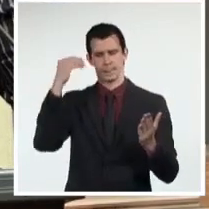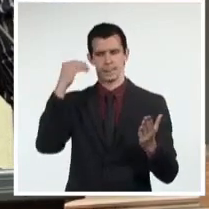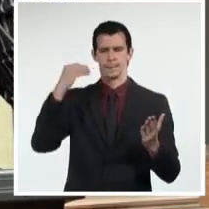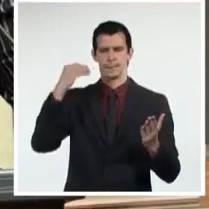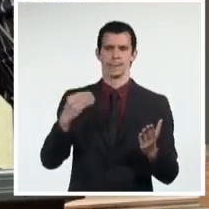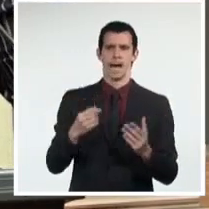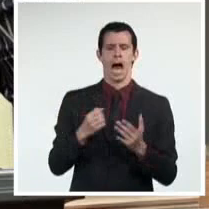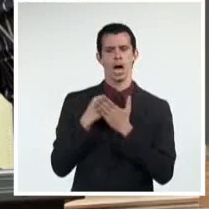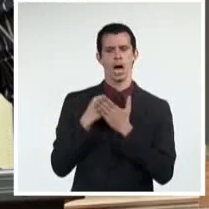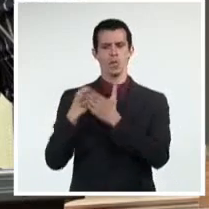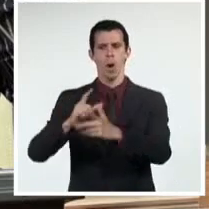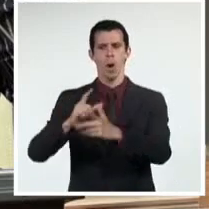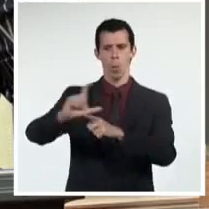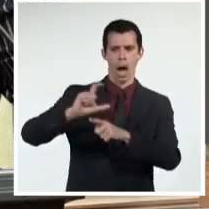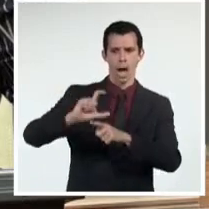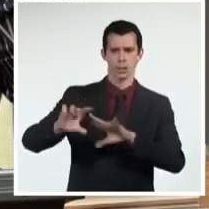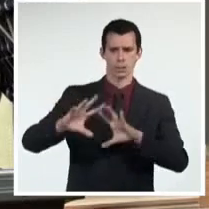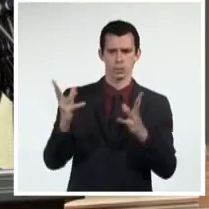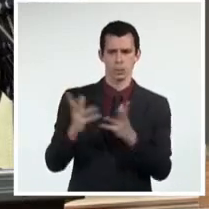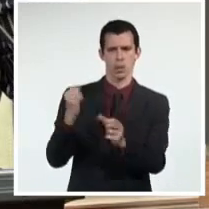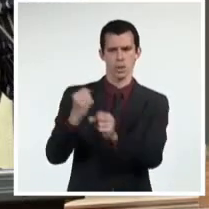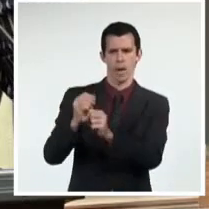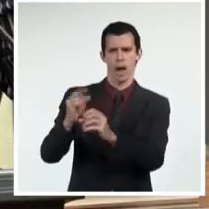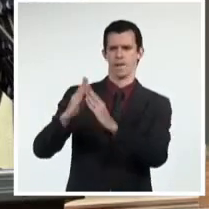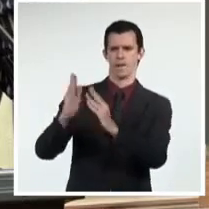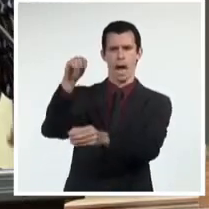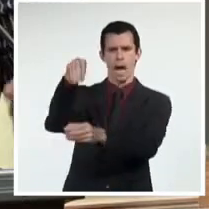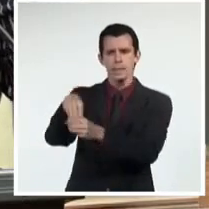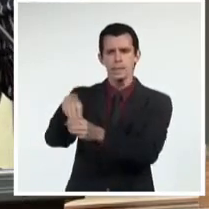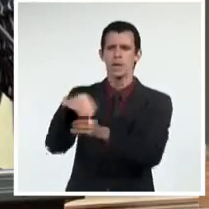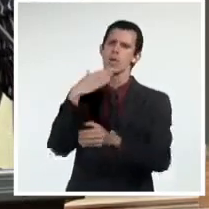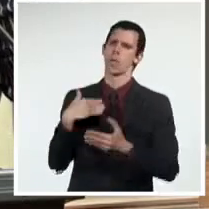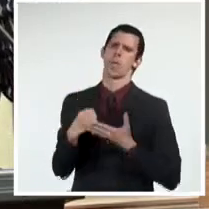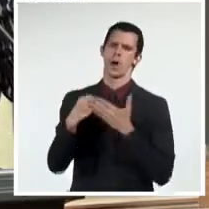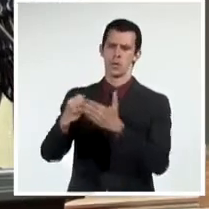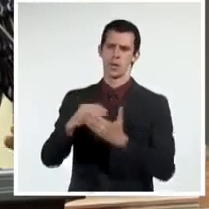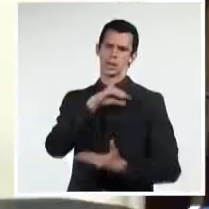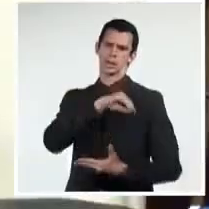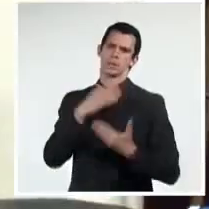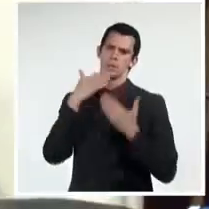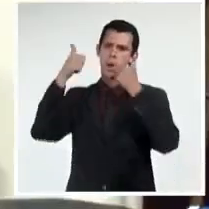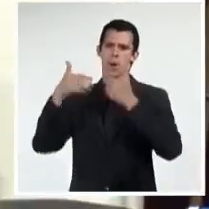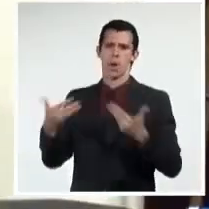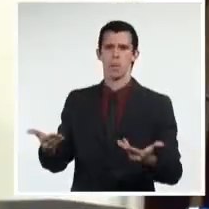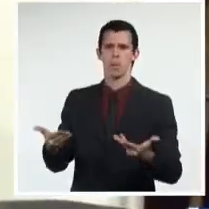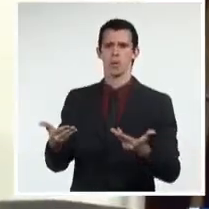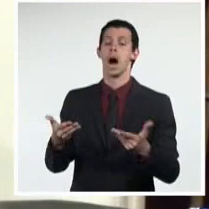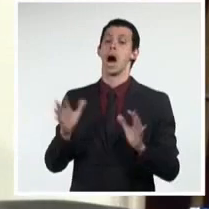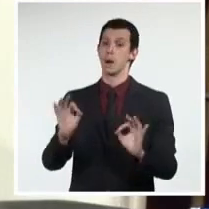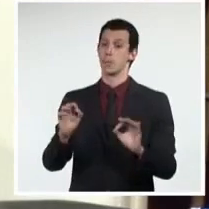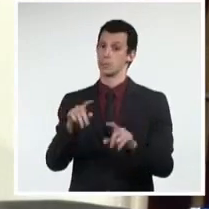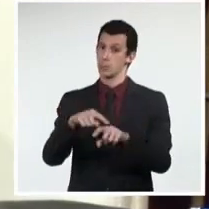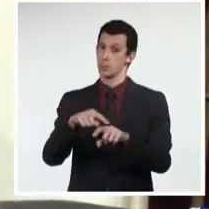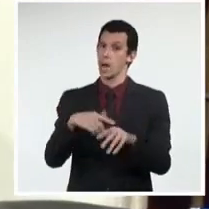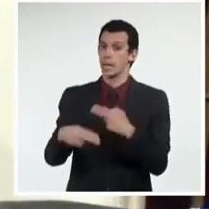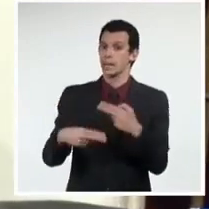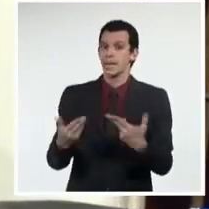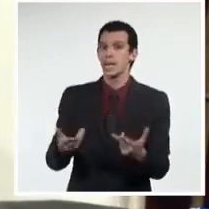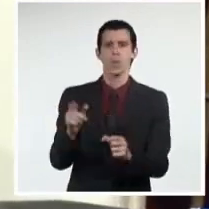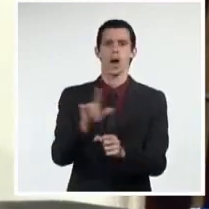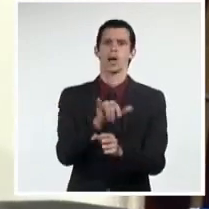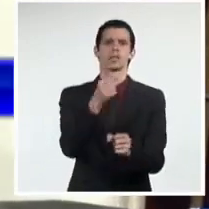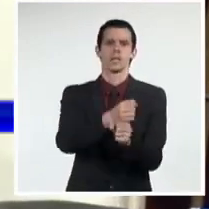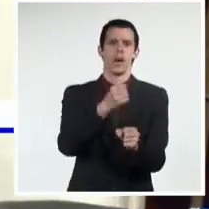estos lugares gradualmente en correspondencia con la creación de empleo. Nosotros tenemos más